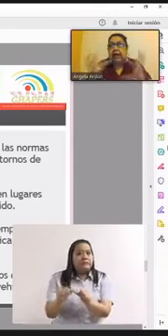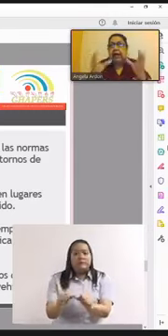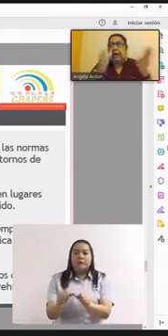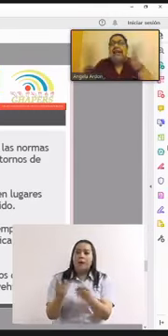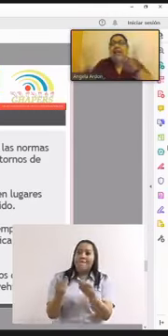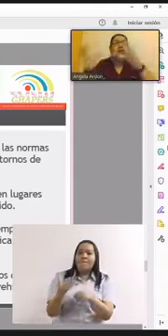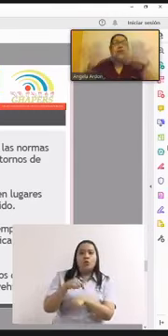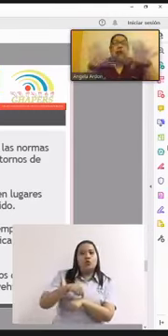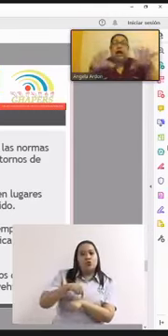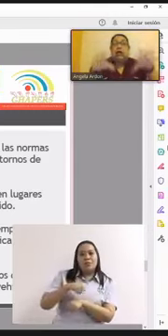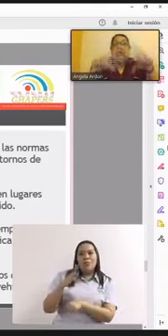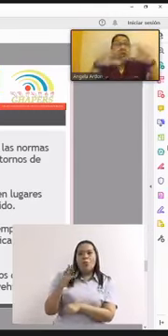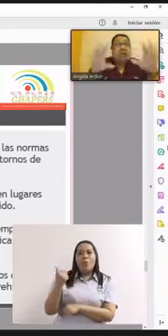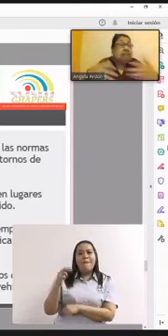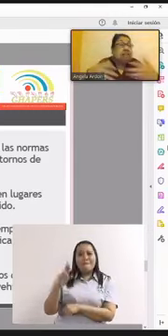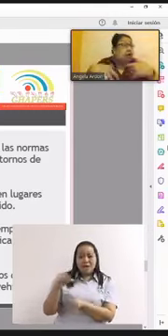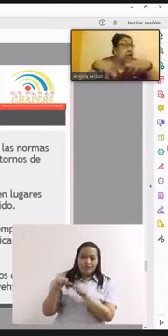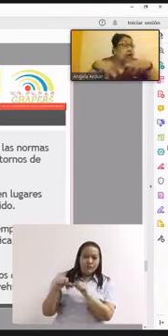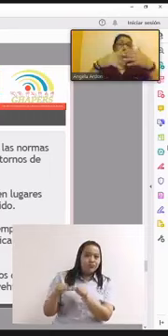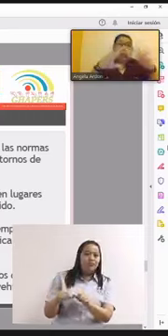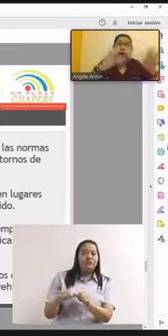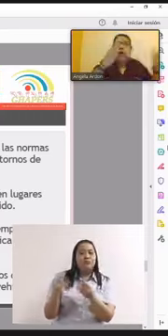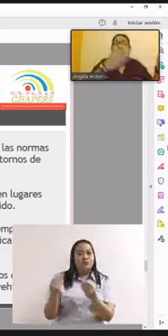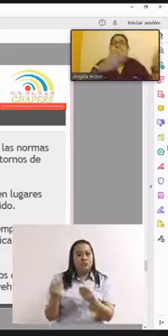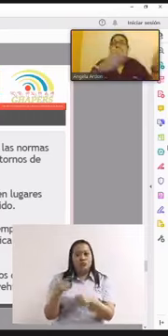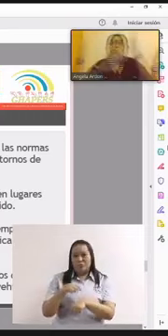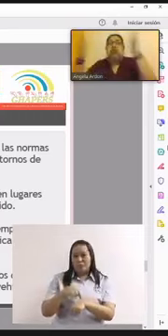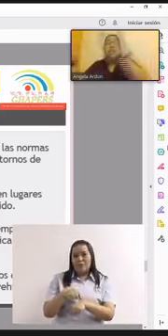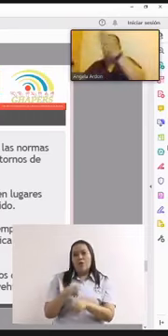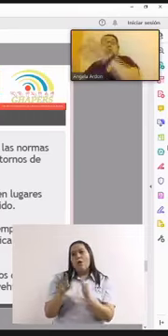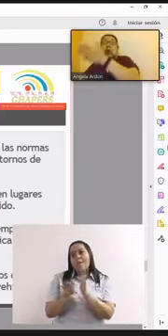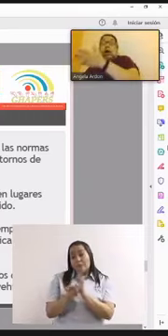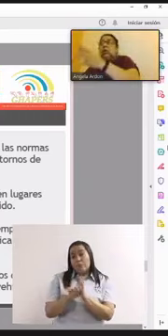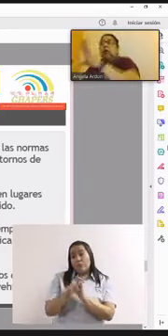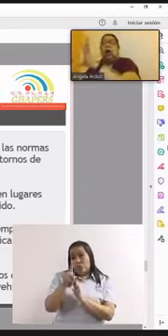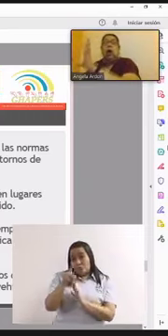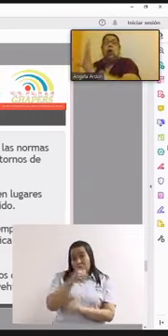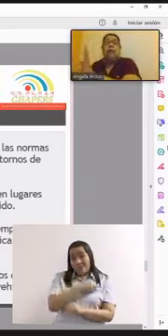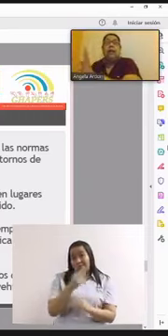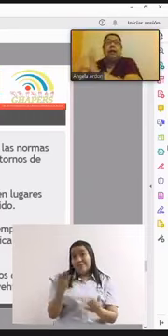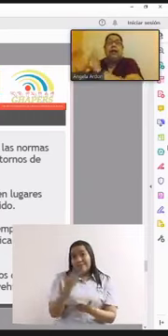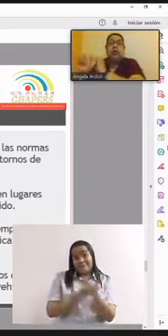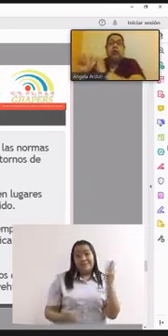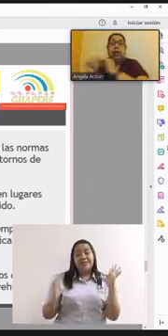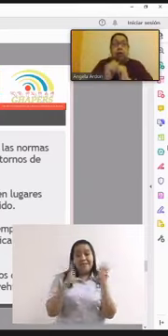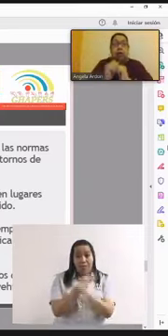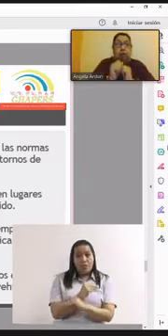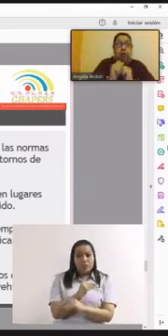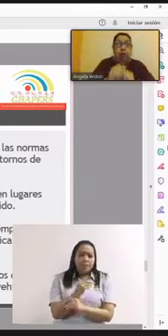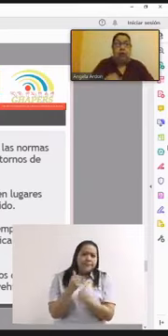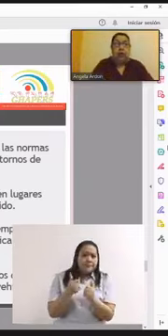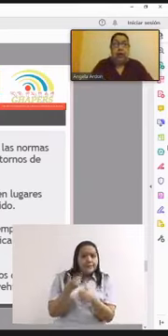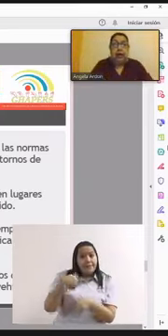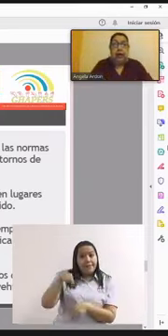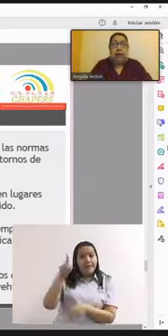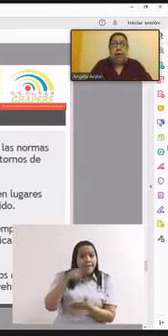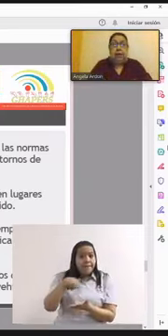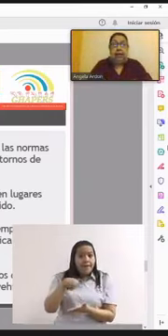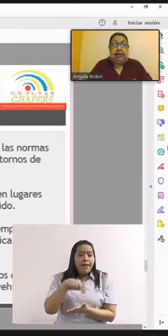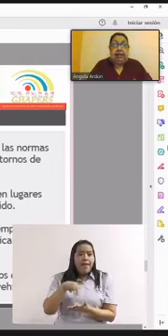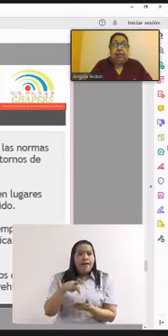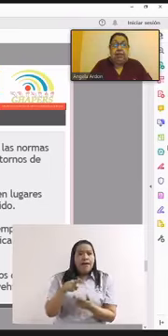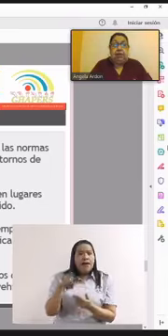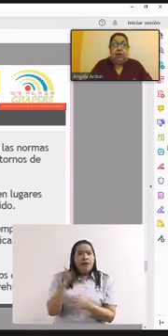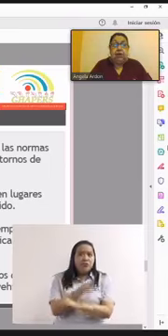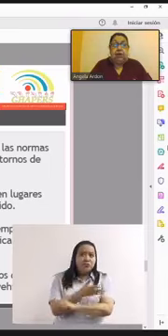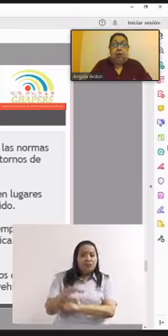discotecas. Salirse, o sea, usted quiere estar toda la noche, ok, pero sálgase un rato a un ambiente donde haya poco ruido. Y